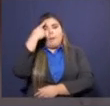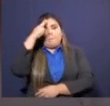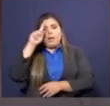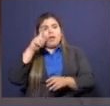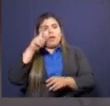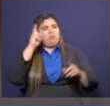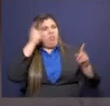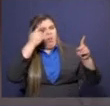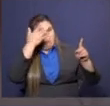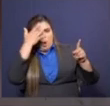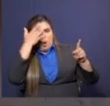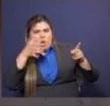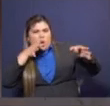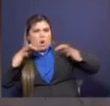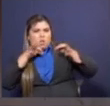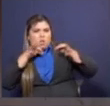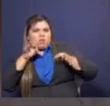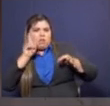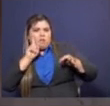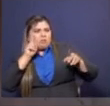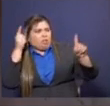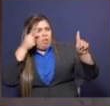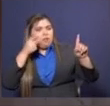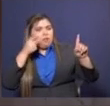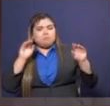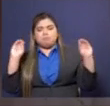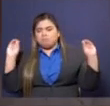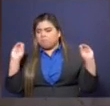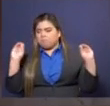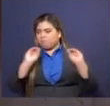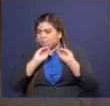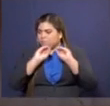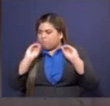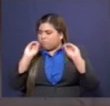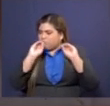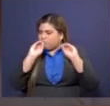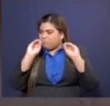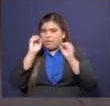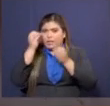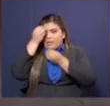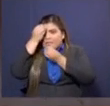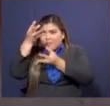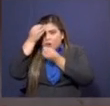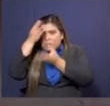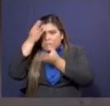para reclamar o para corregir cualquier información